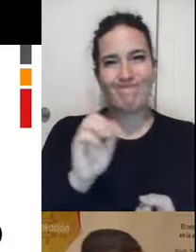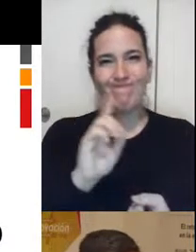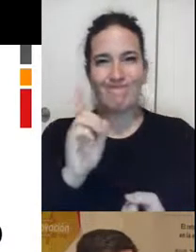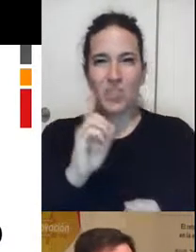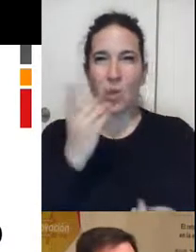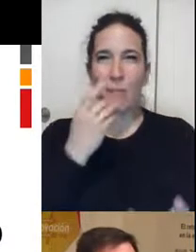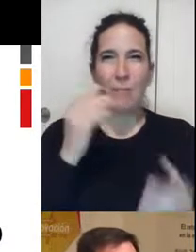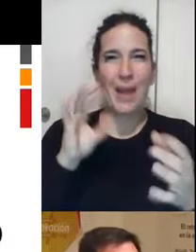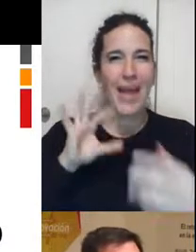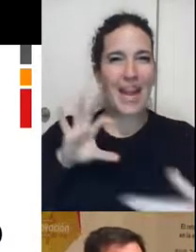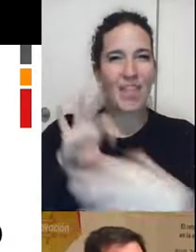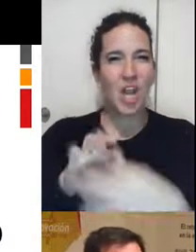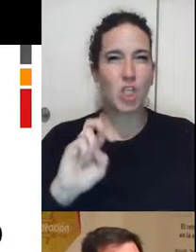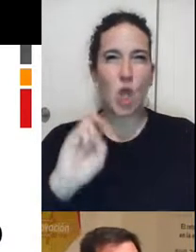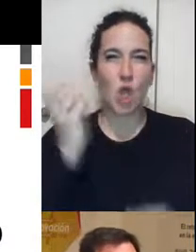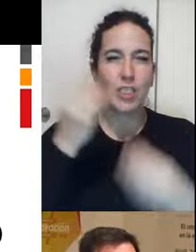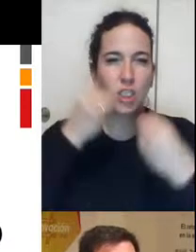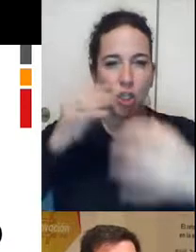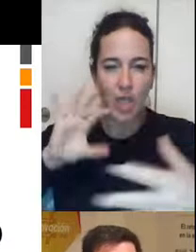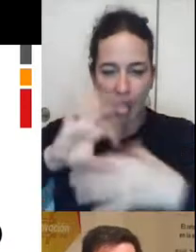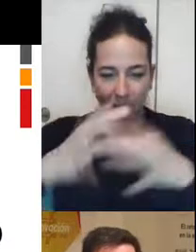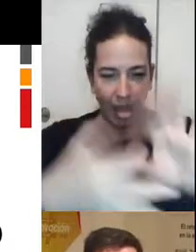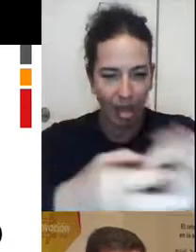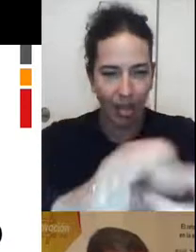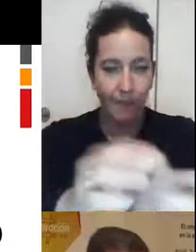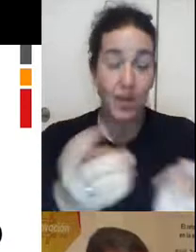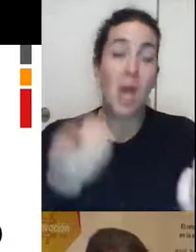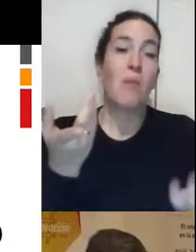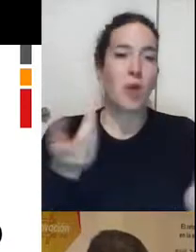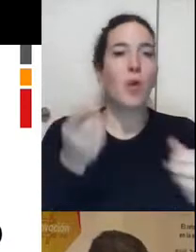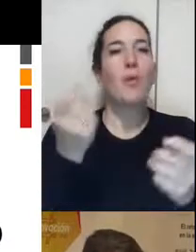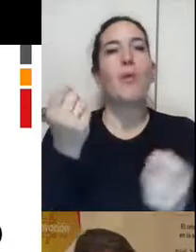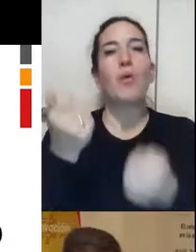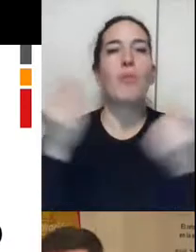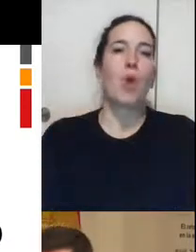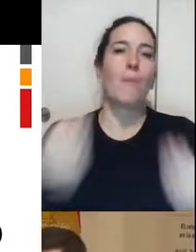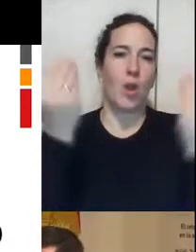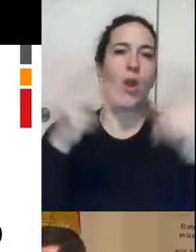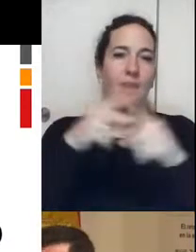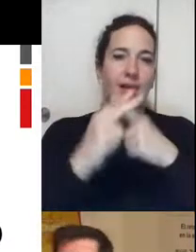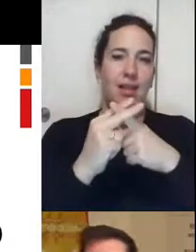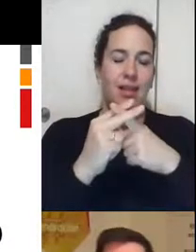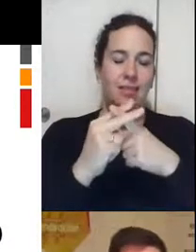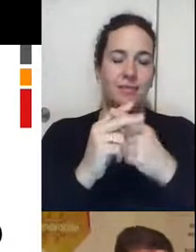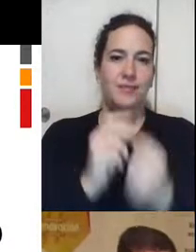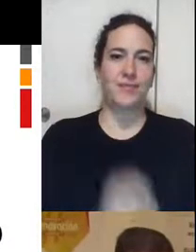otros acontecimientos. Pero bueno, todo esto lo iremos puliendo en los próximos talleres. Muchísimas gracias.